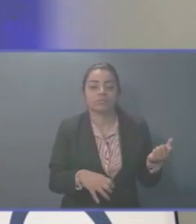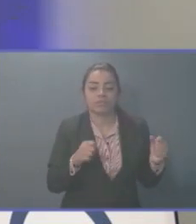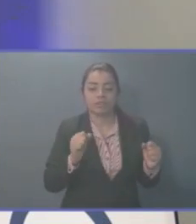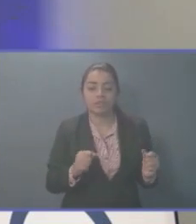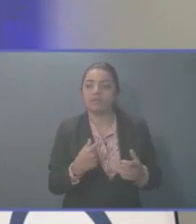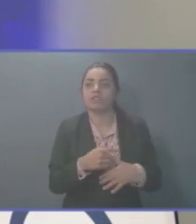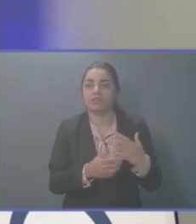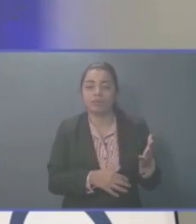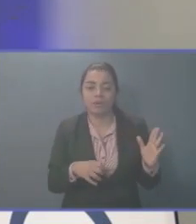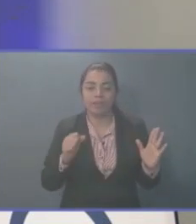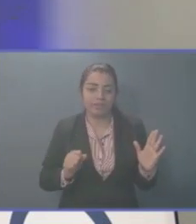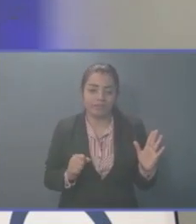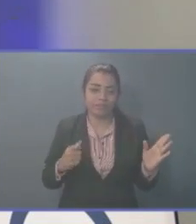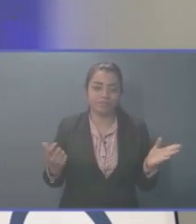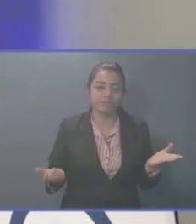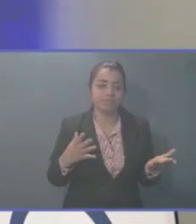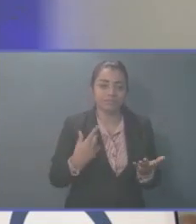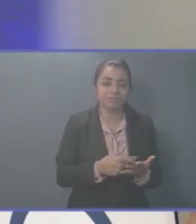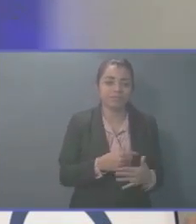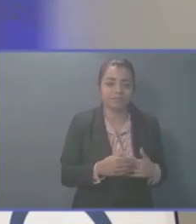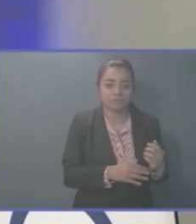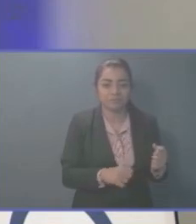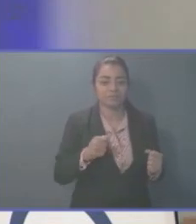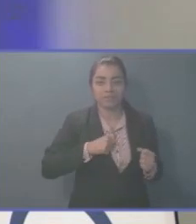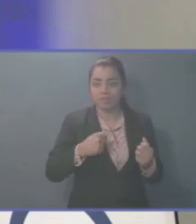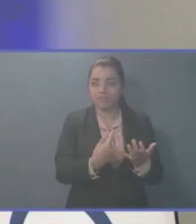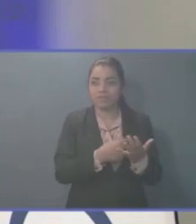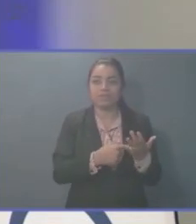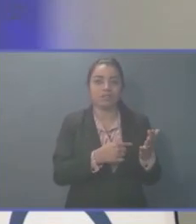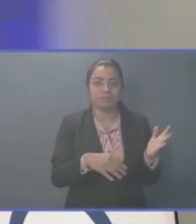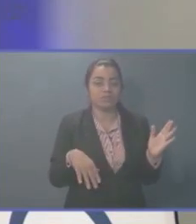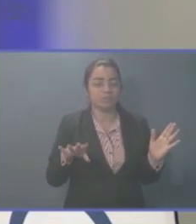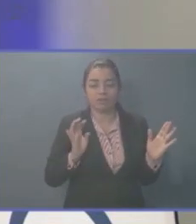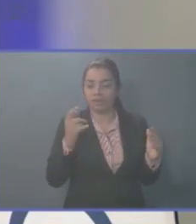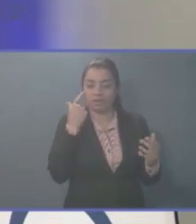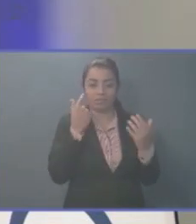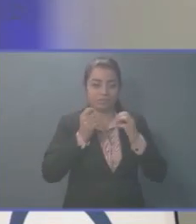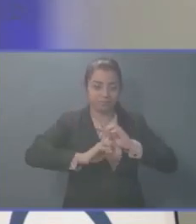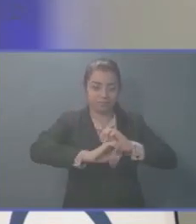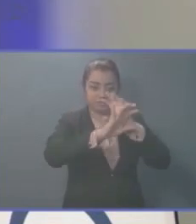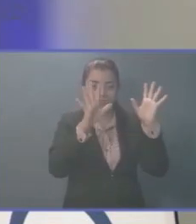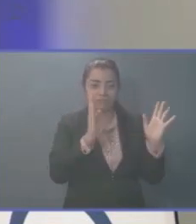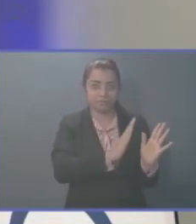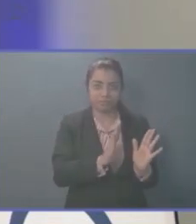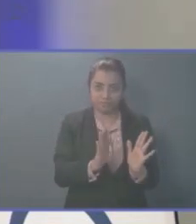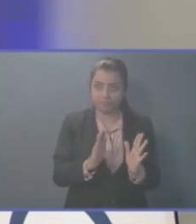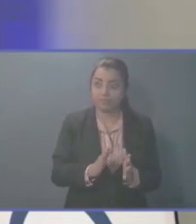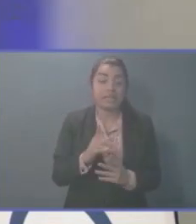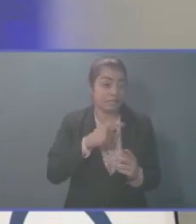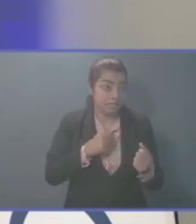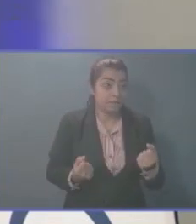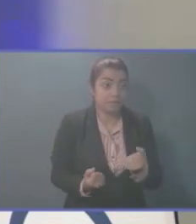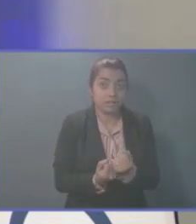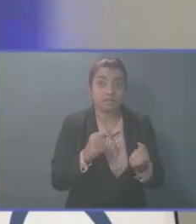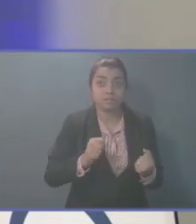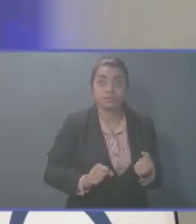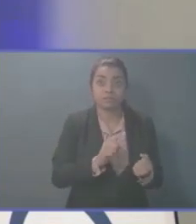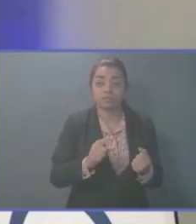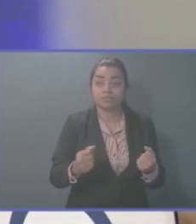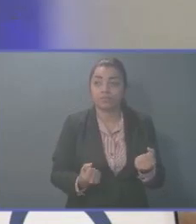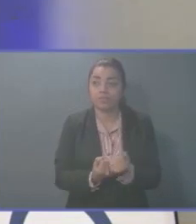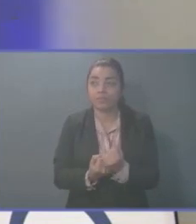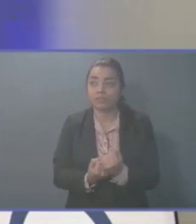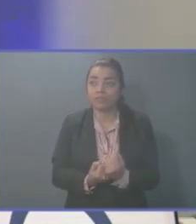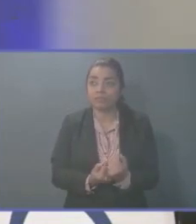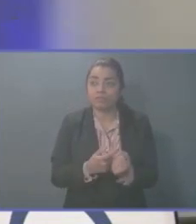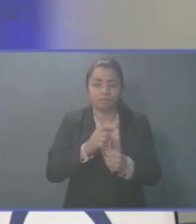digamos, a considerar, todos los elementos a esclarecer para poder decidir si se acompaña o no. Y por más presiones